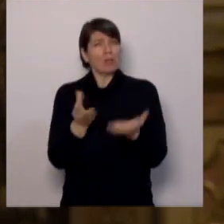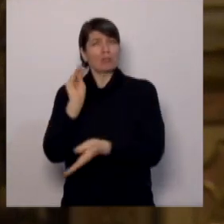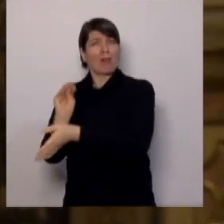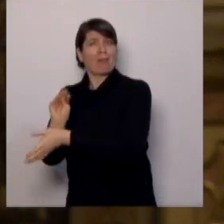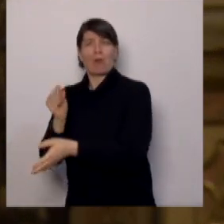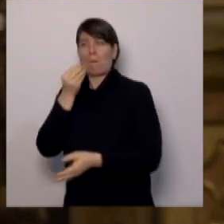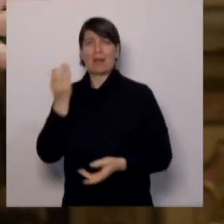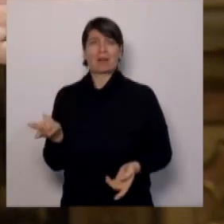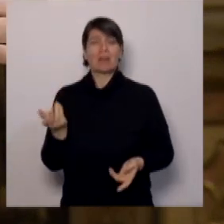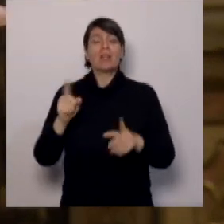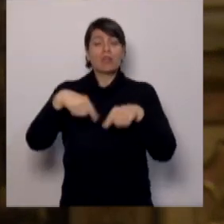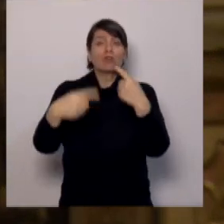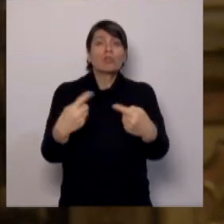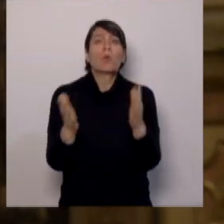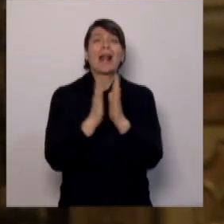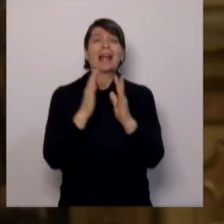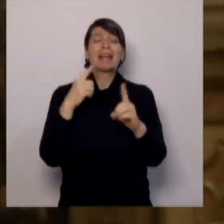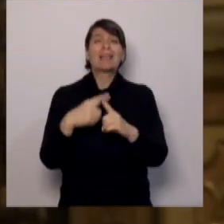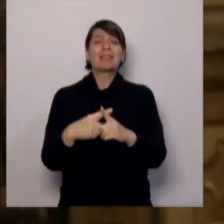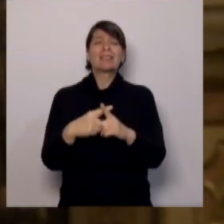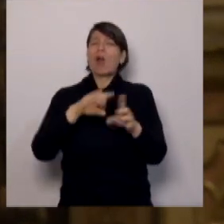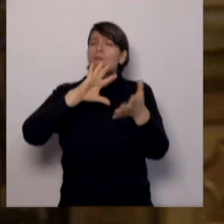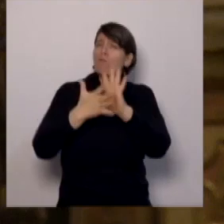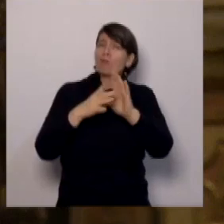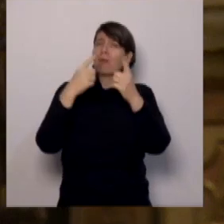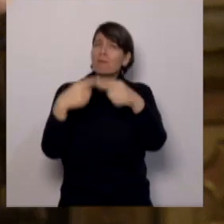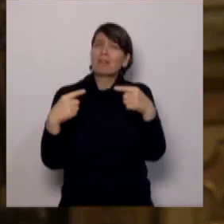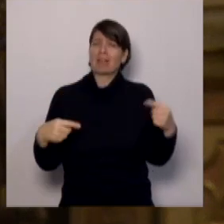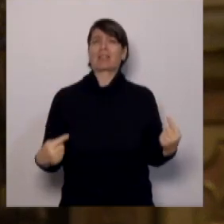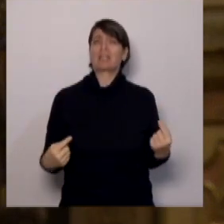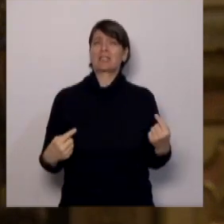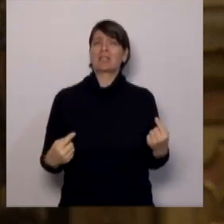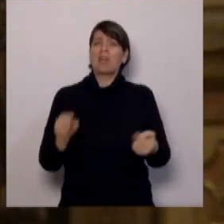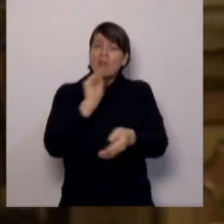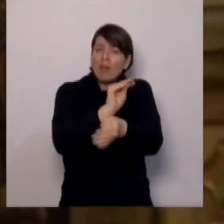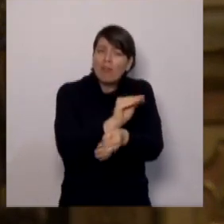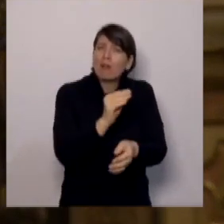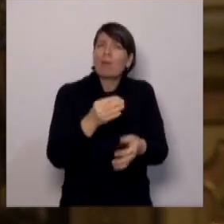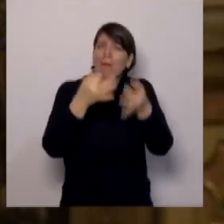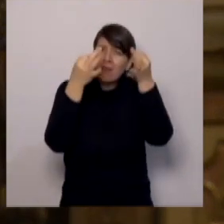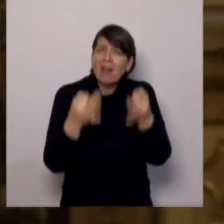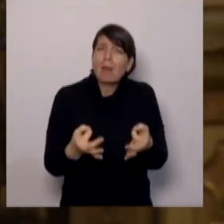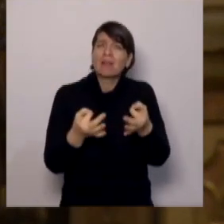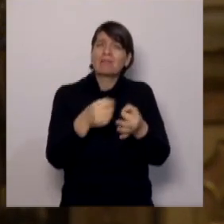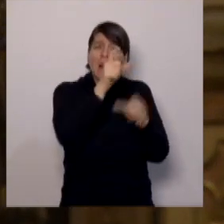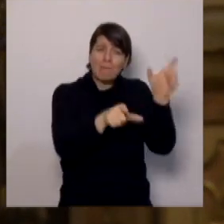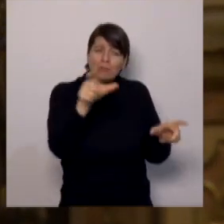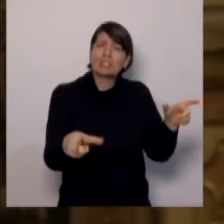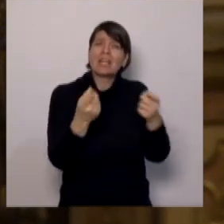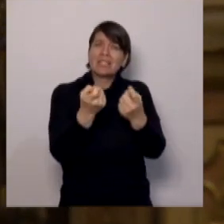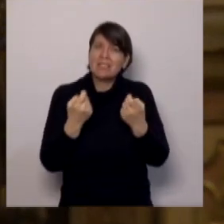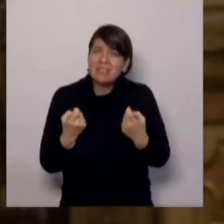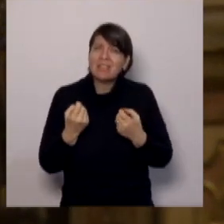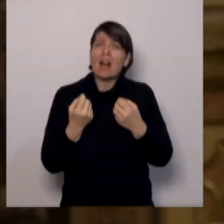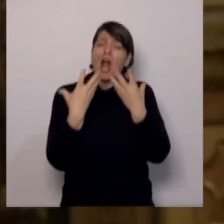comer. Y por eso la iglesia lo sigue haciendo de tantas formas distintas, dando de comer verdaderamente a aquellos